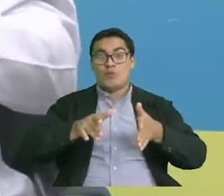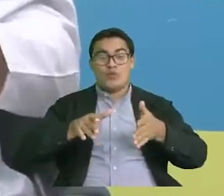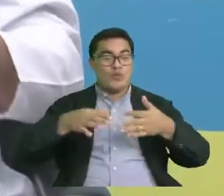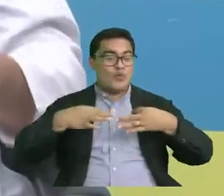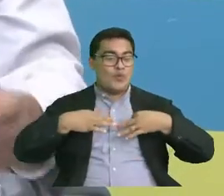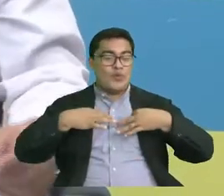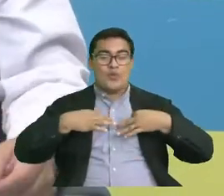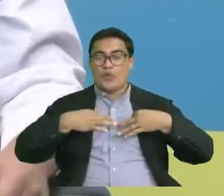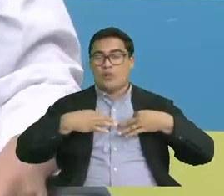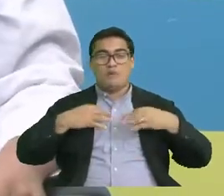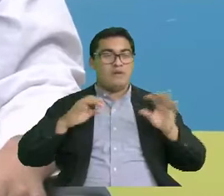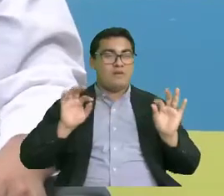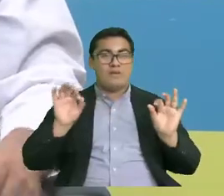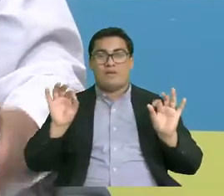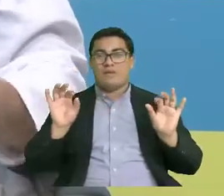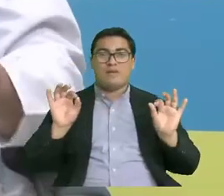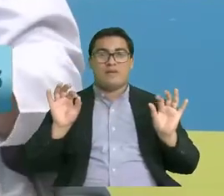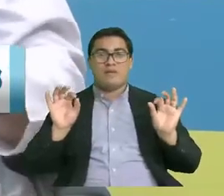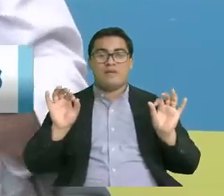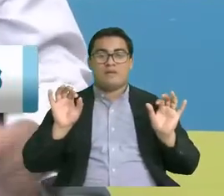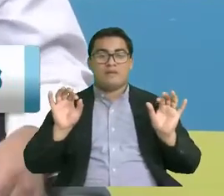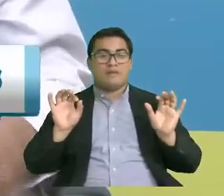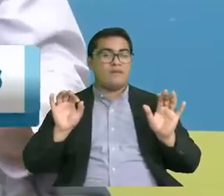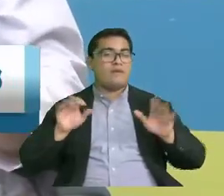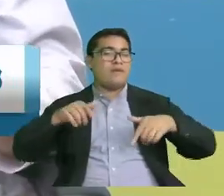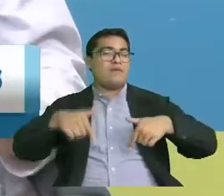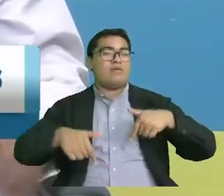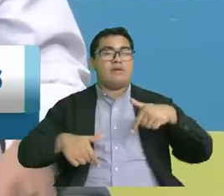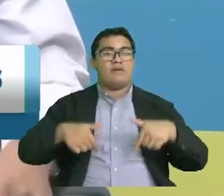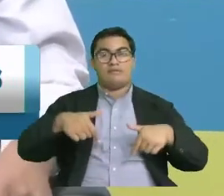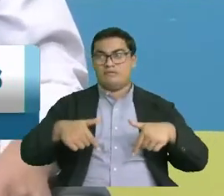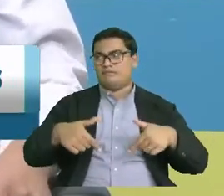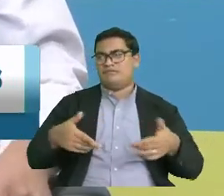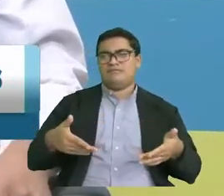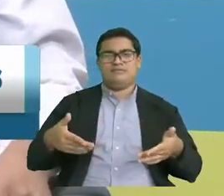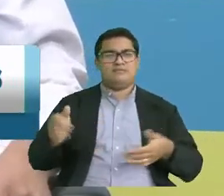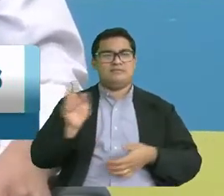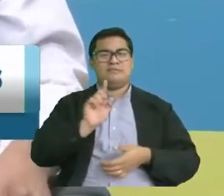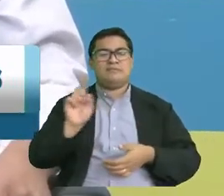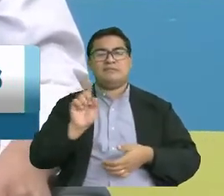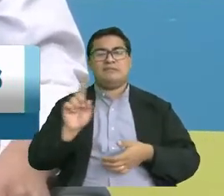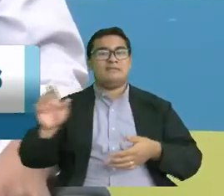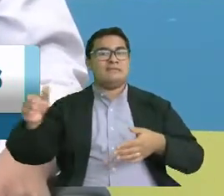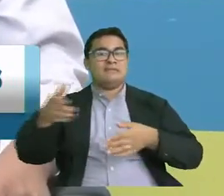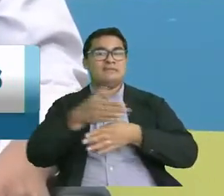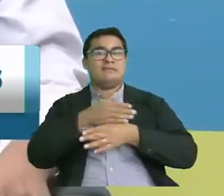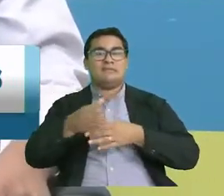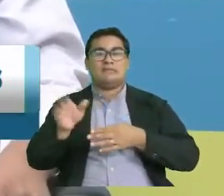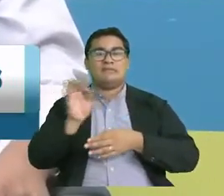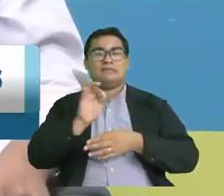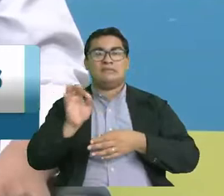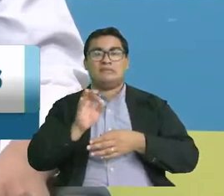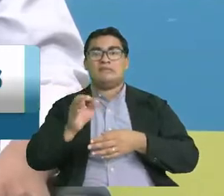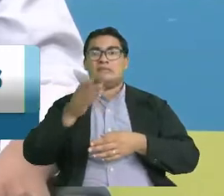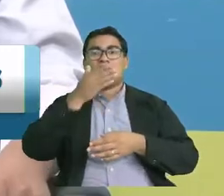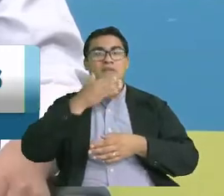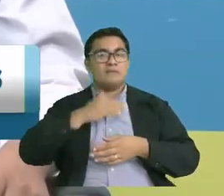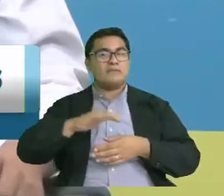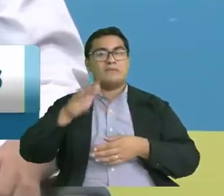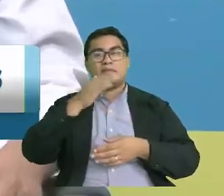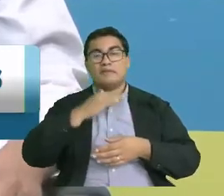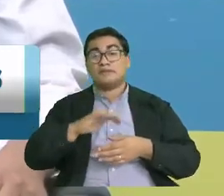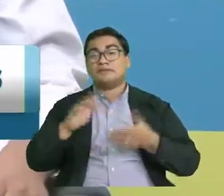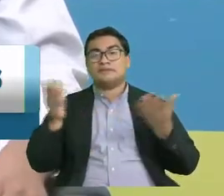vestiditas a su manera desde chiquitas, les ponen sandalias, taconcito y todo ese tipo de calzado no es el correcto para, sobre